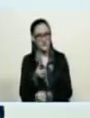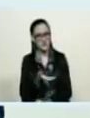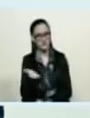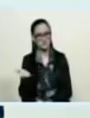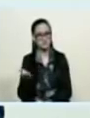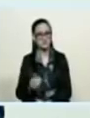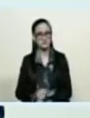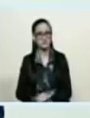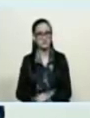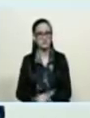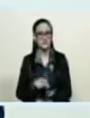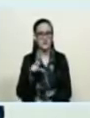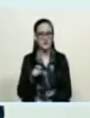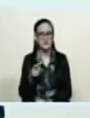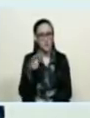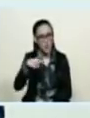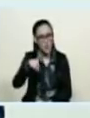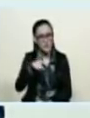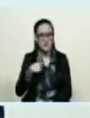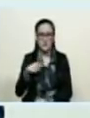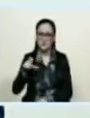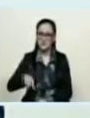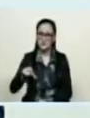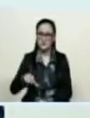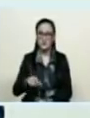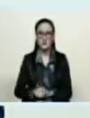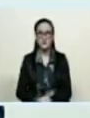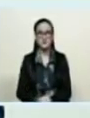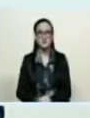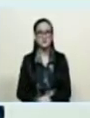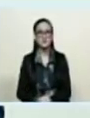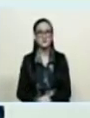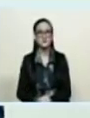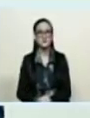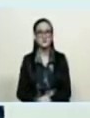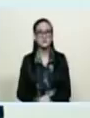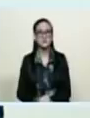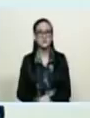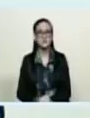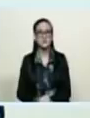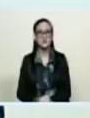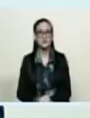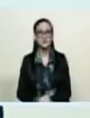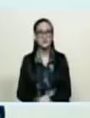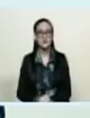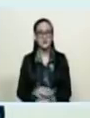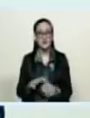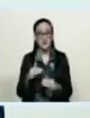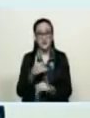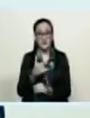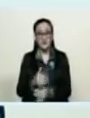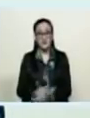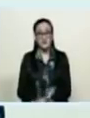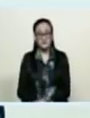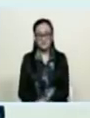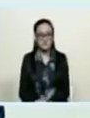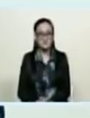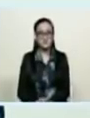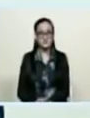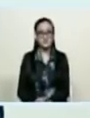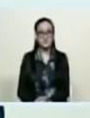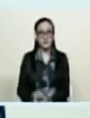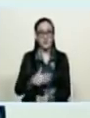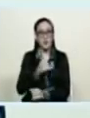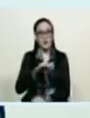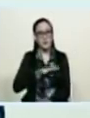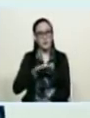jóvenes. Necesito de ustedes, jóvenes, para que echemos a andar todos estos proyectos. Son los